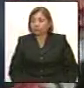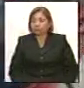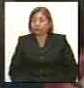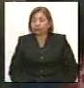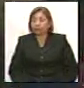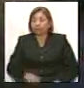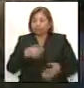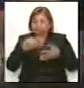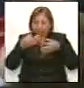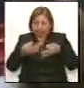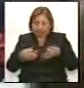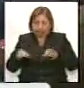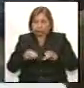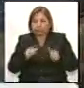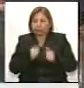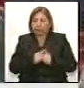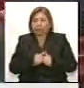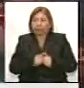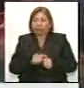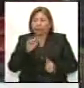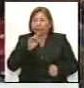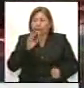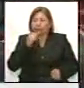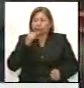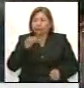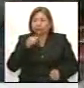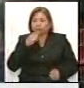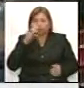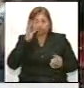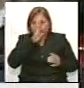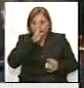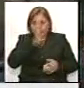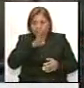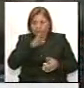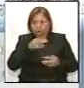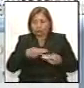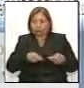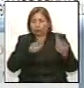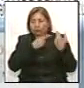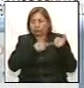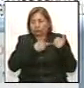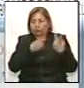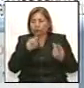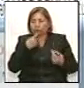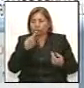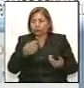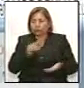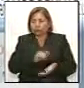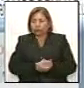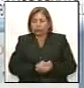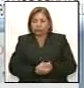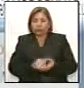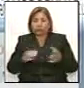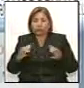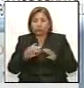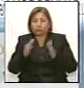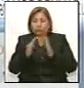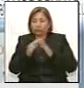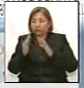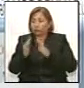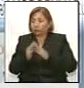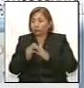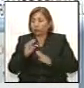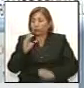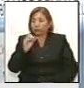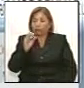Se debe garantizar un desarrollo urbanístico en el país serio y responsable, enfatizó el presidente de la Comisión de Vivienda, Edgar